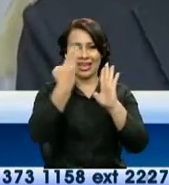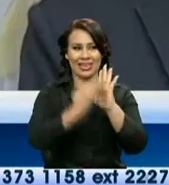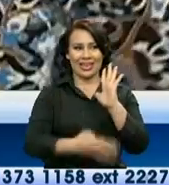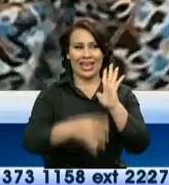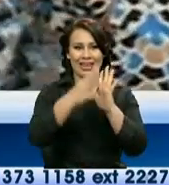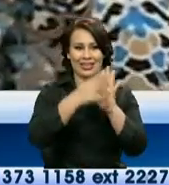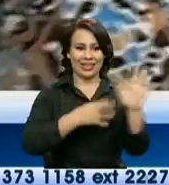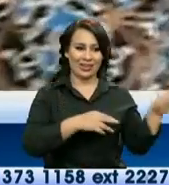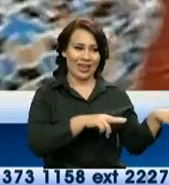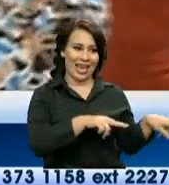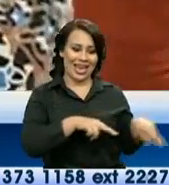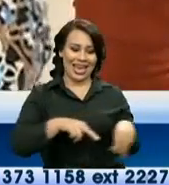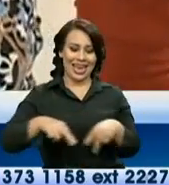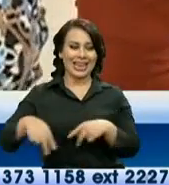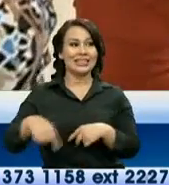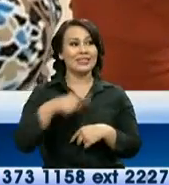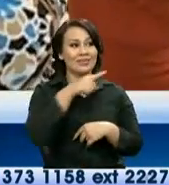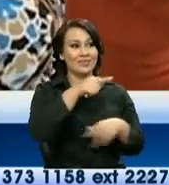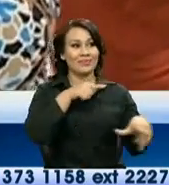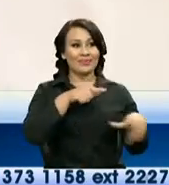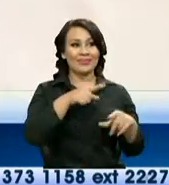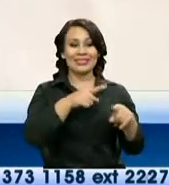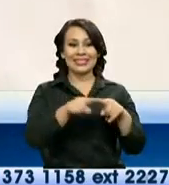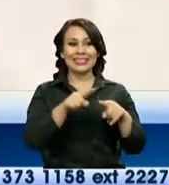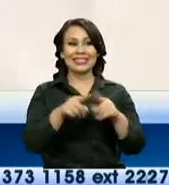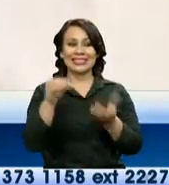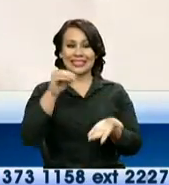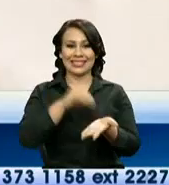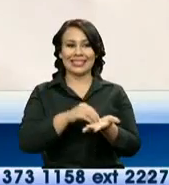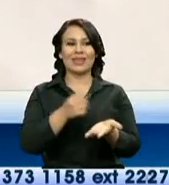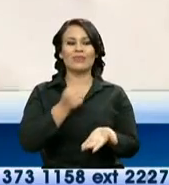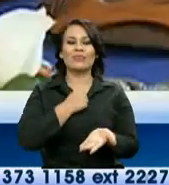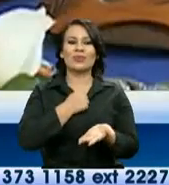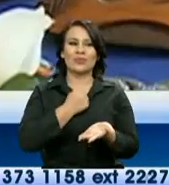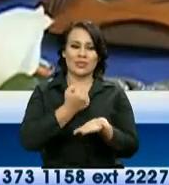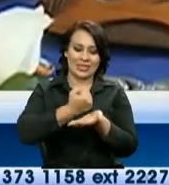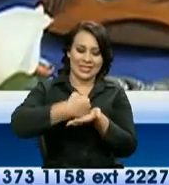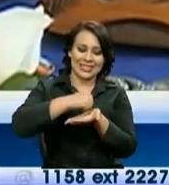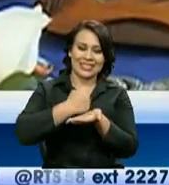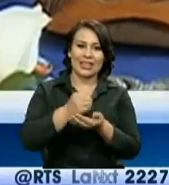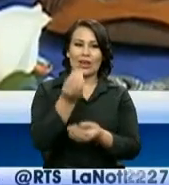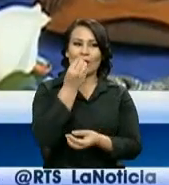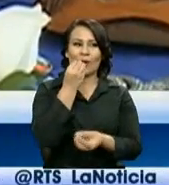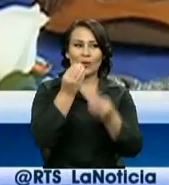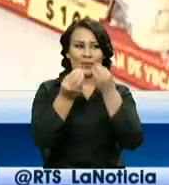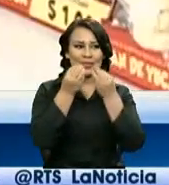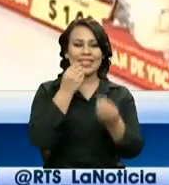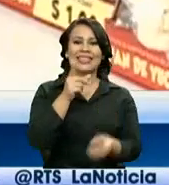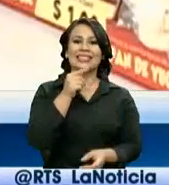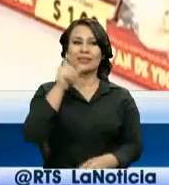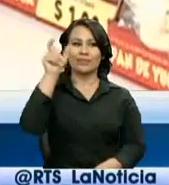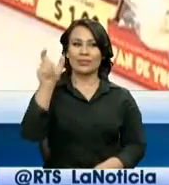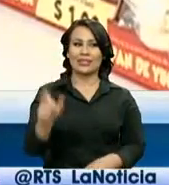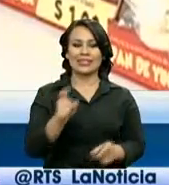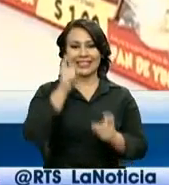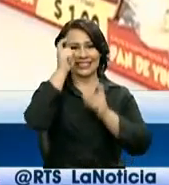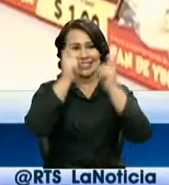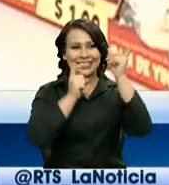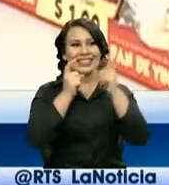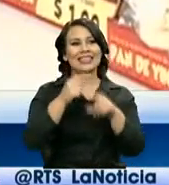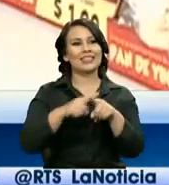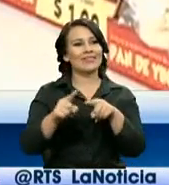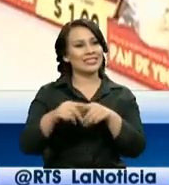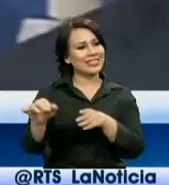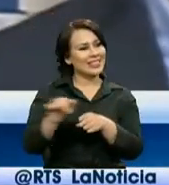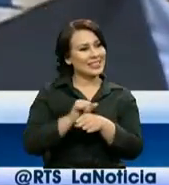agrario. Aquí las delegaciones de las embajadas participaron con sus productos típicos, comida, artistas, expresiones culturales y